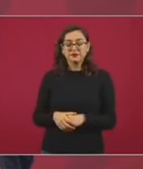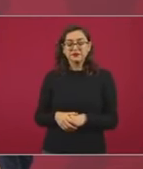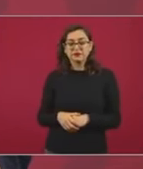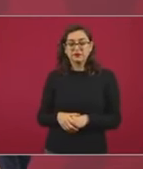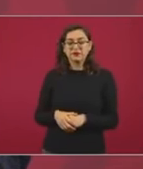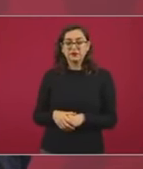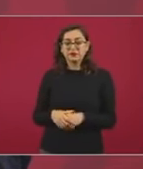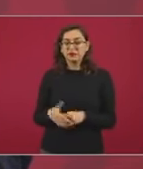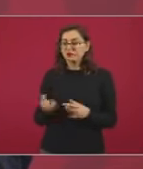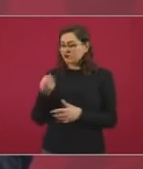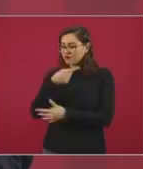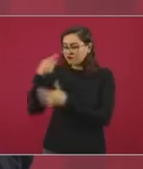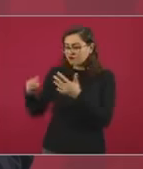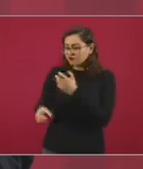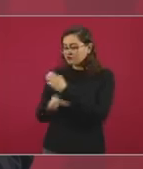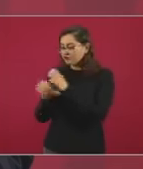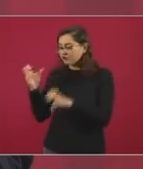bienes materiales